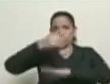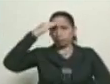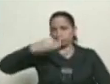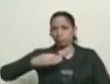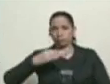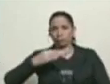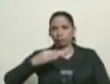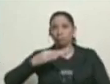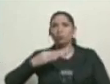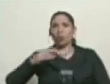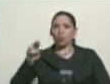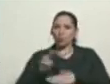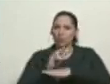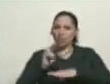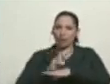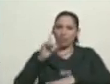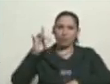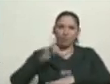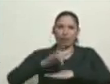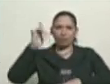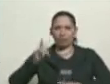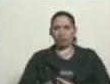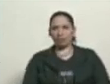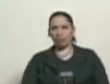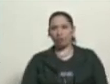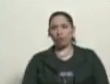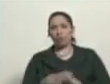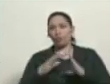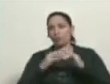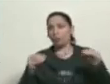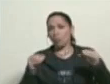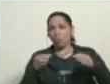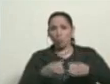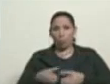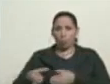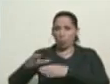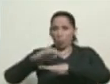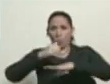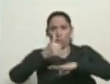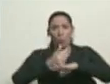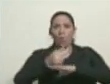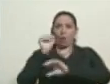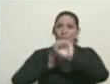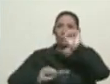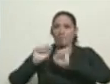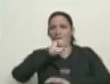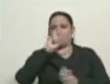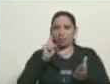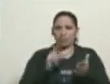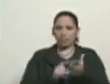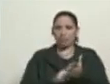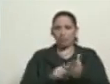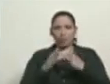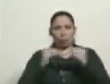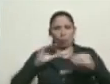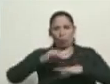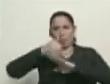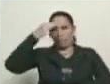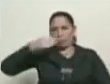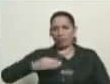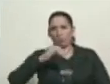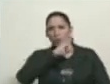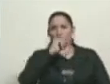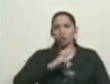unidades tácticas, todos los comandantes de regiones estratégicas de defensa integral, todos los comandantes de